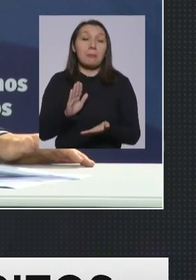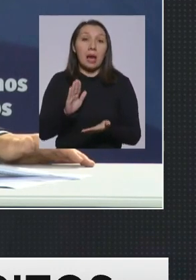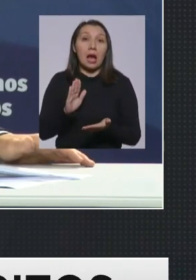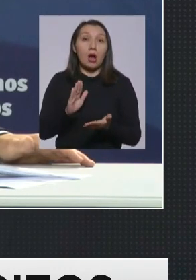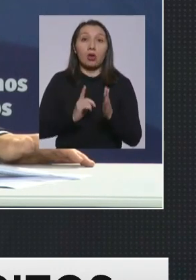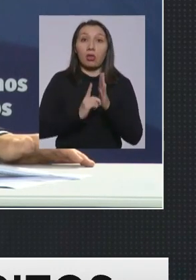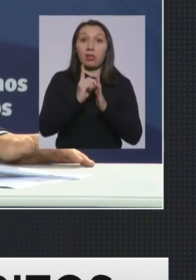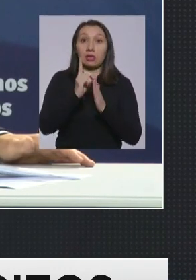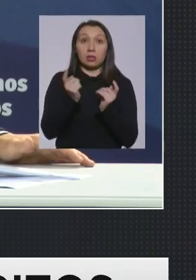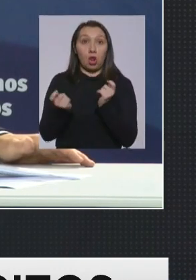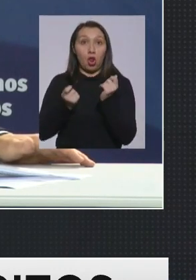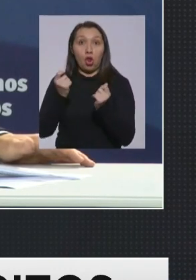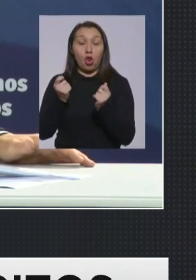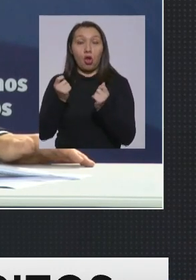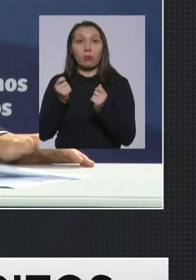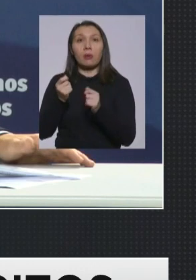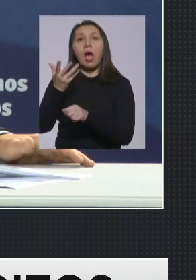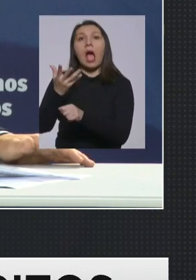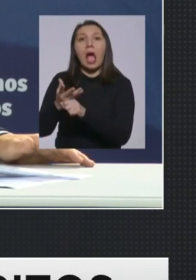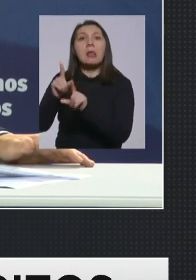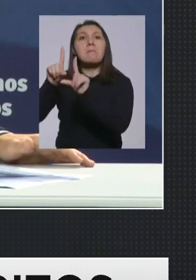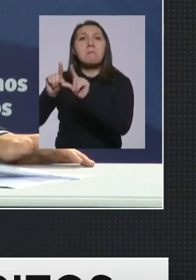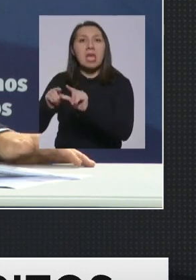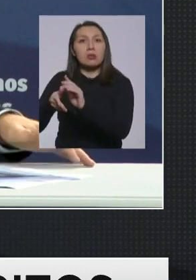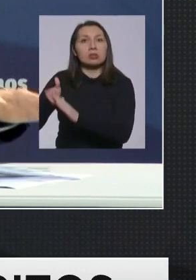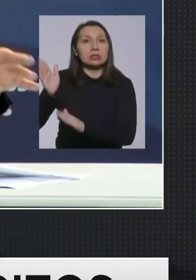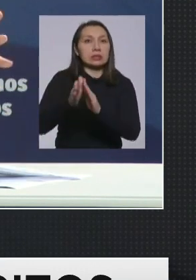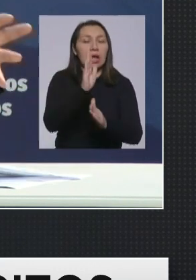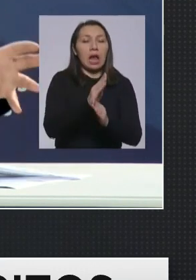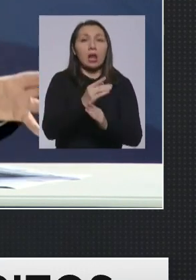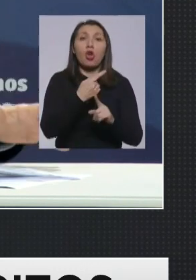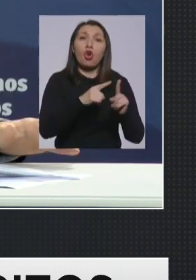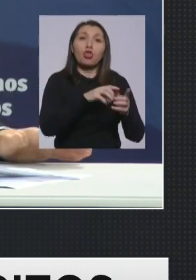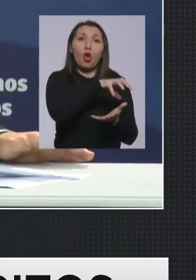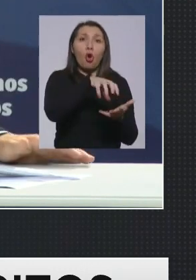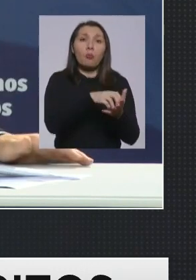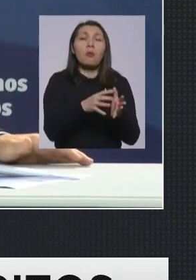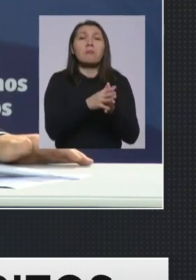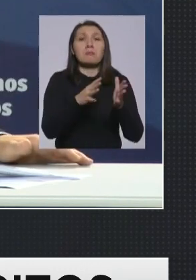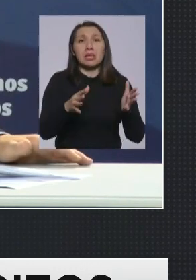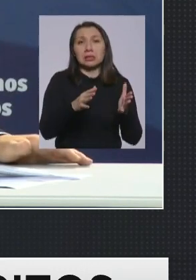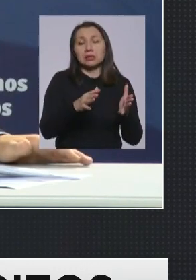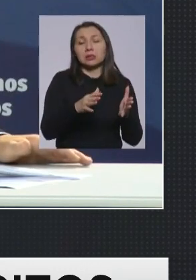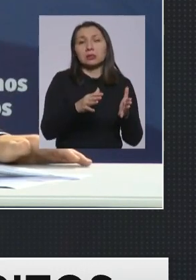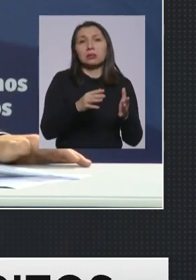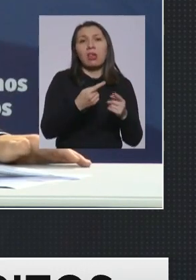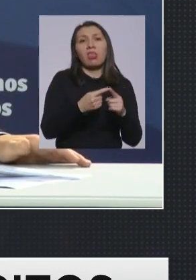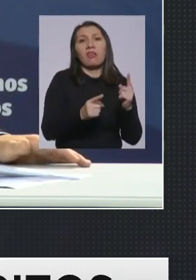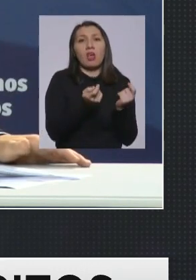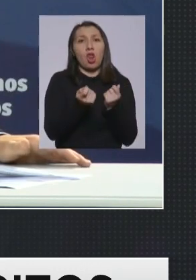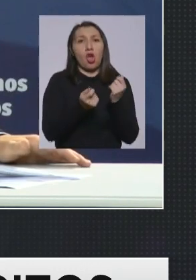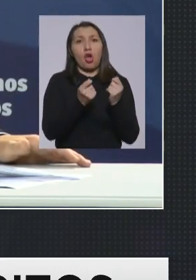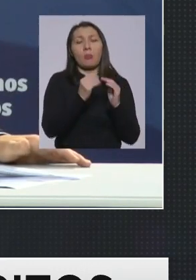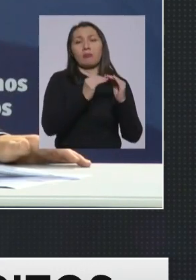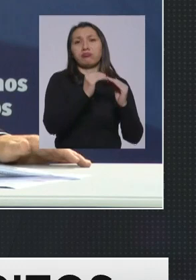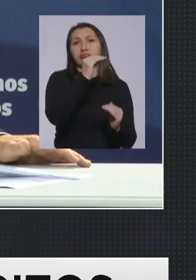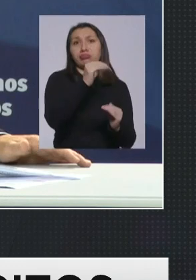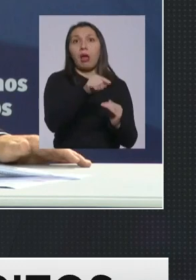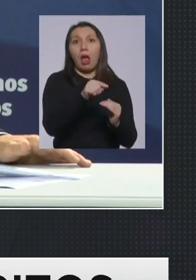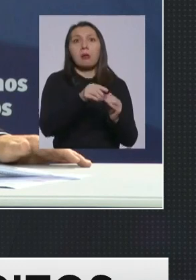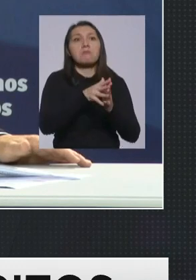desarrollados económicamente hay menor movilidad que las comunas con mayor diferencia social